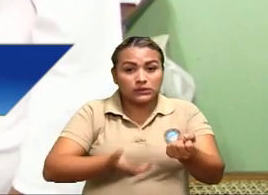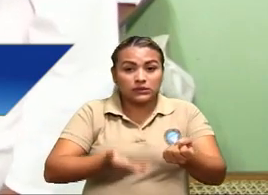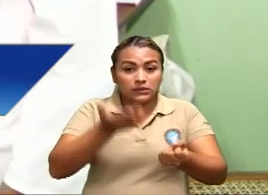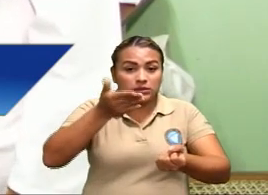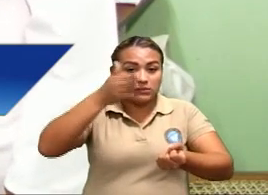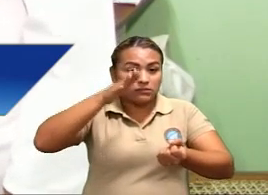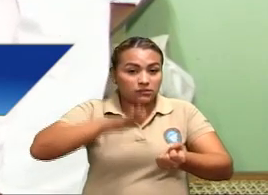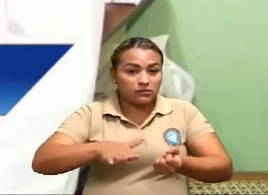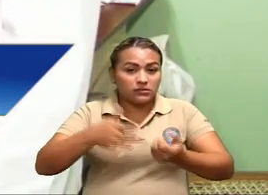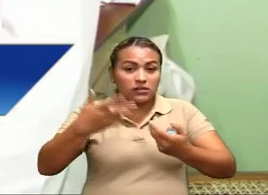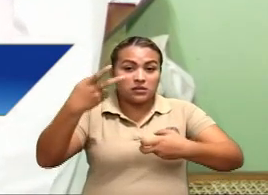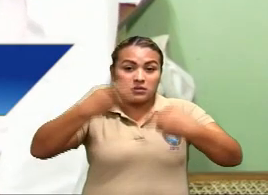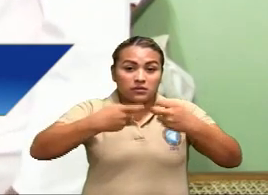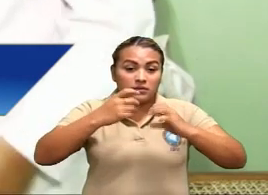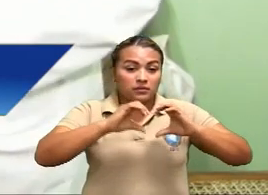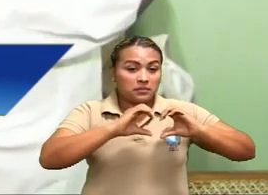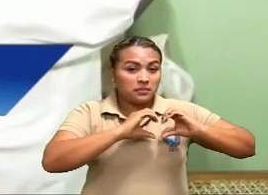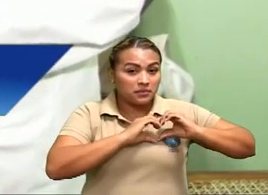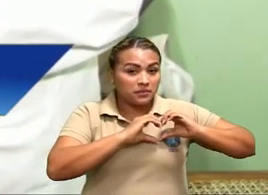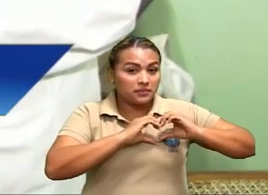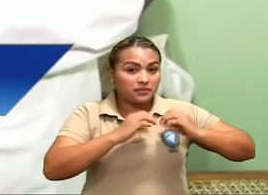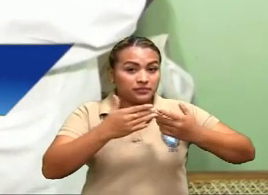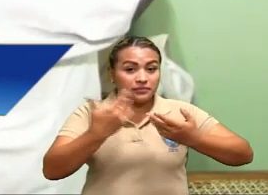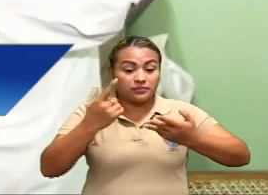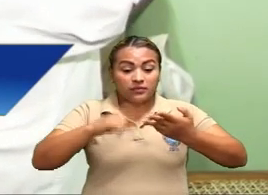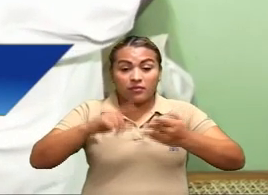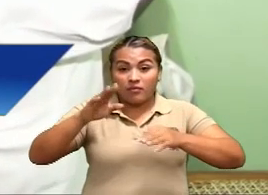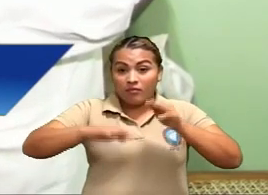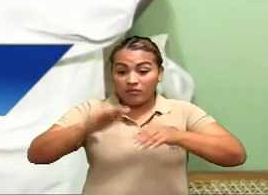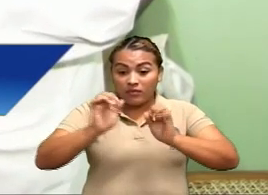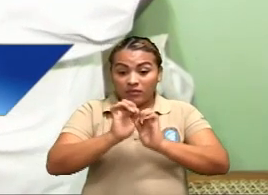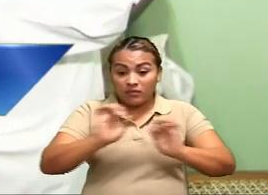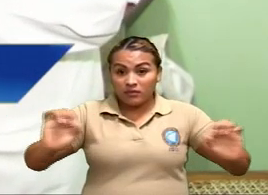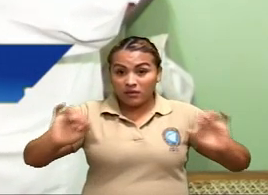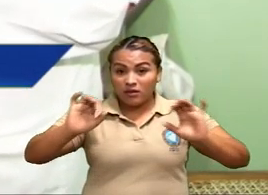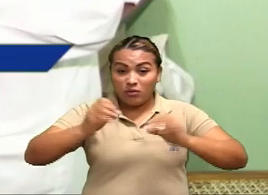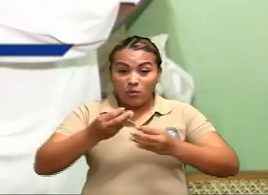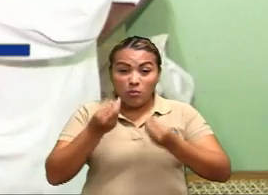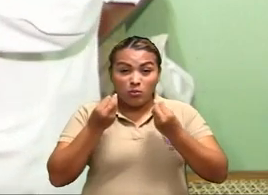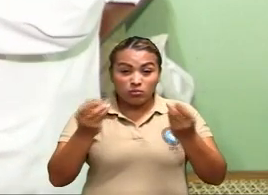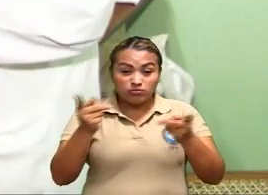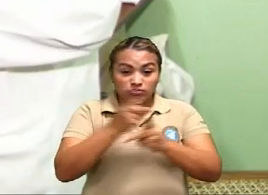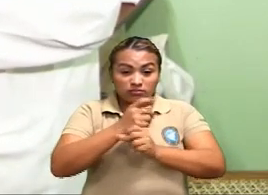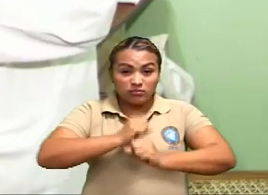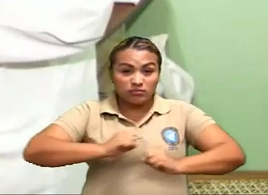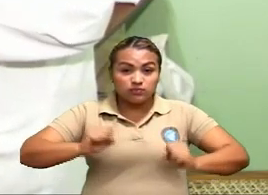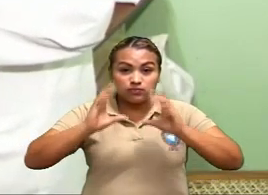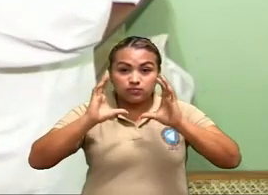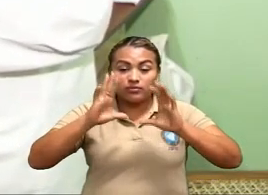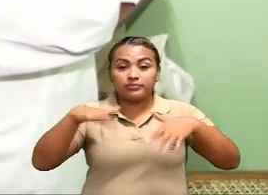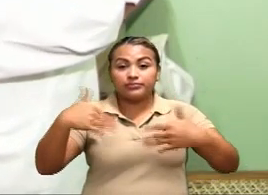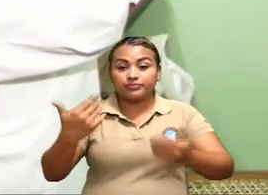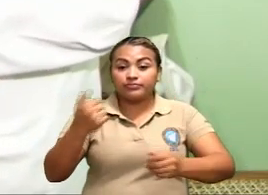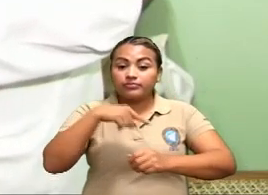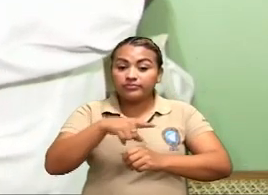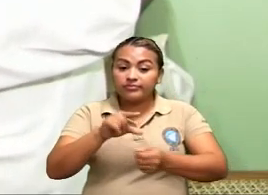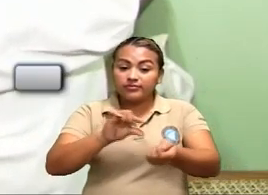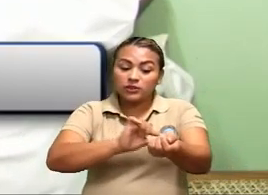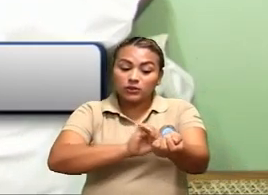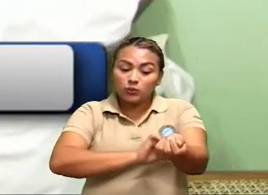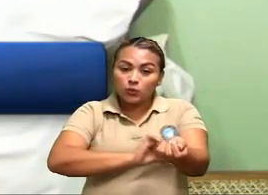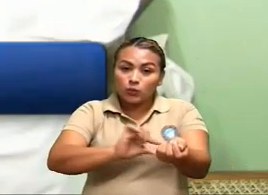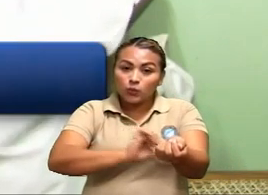hipertensión, problemas del corazón. A veces si son niños y están muy pesaditos, usted sabe que los niños no tienen sus huesitos todavía bien